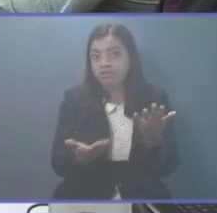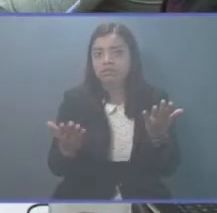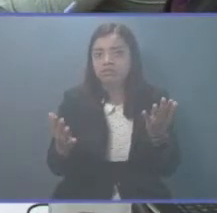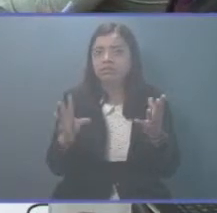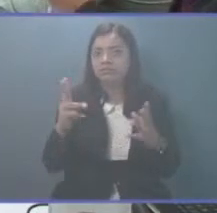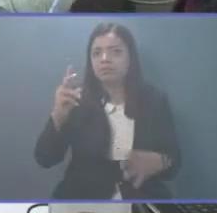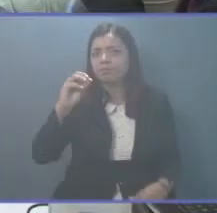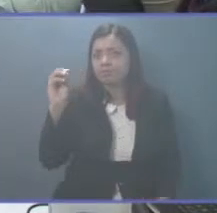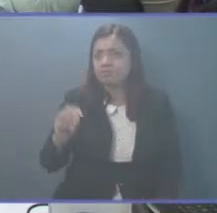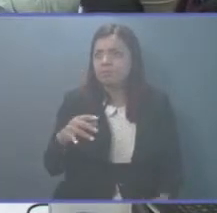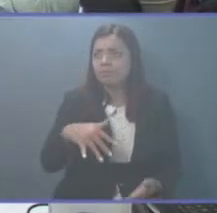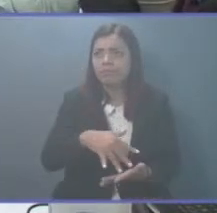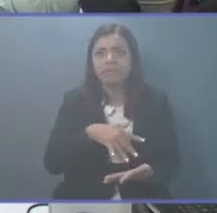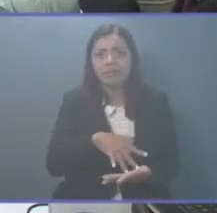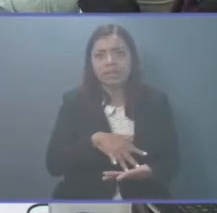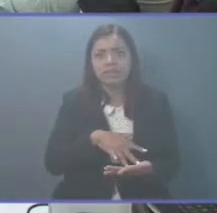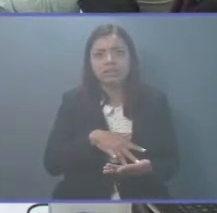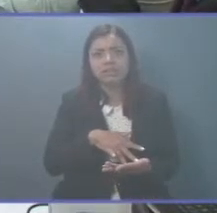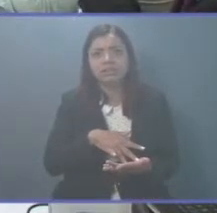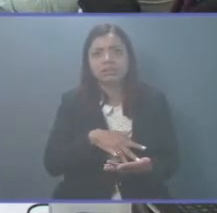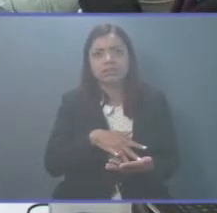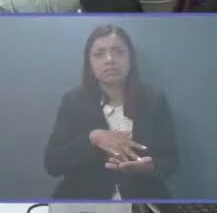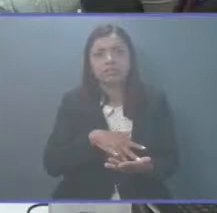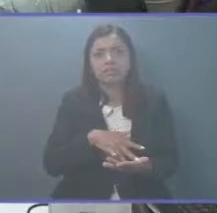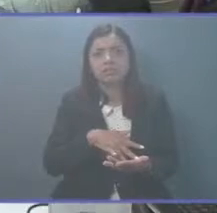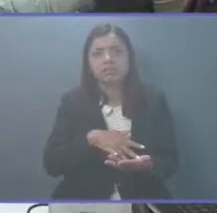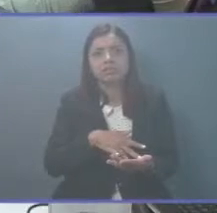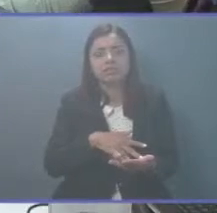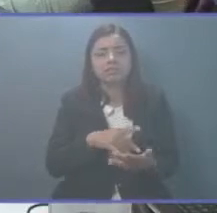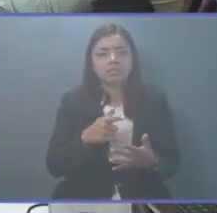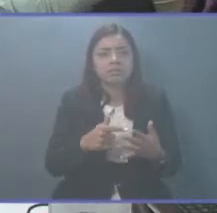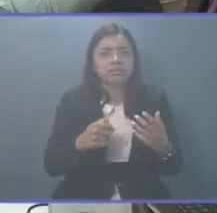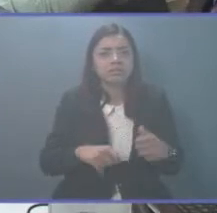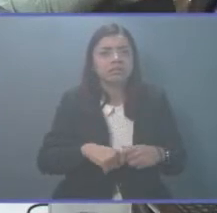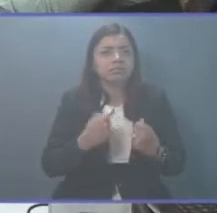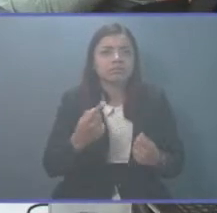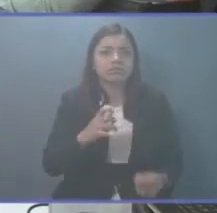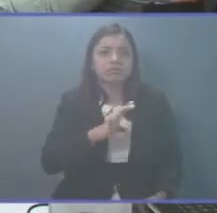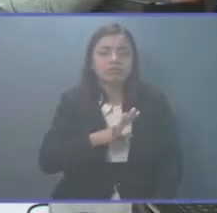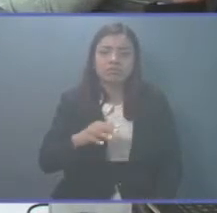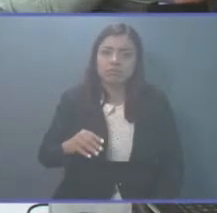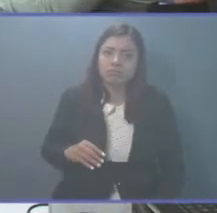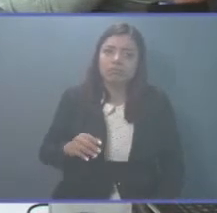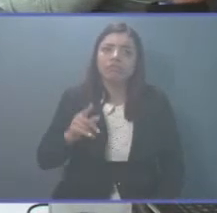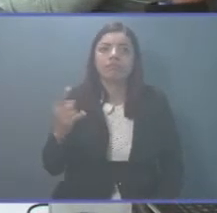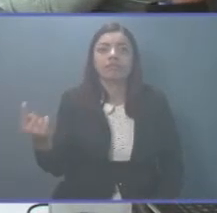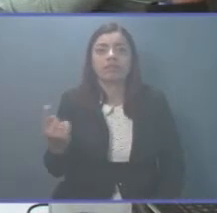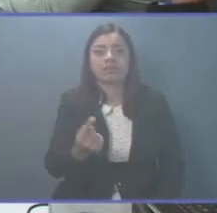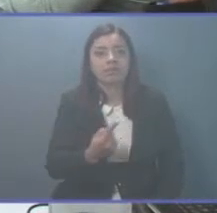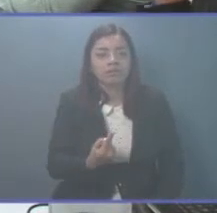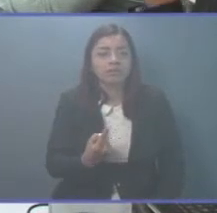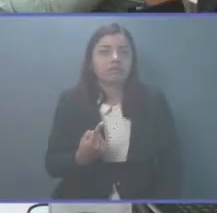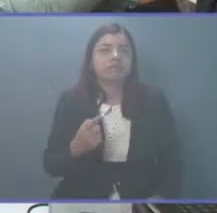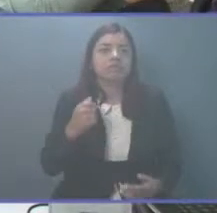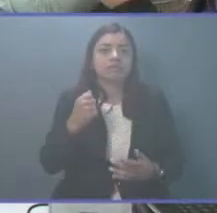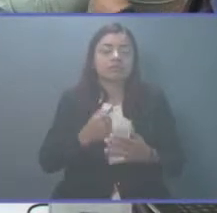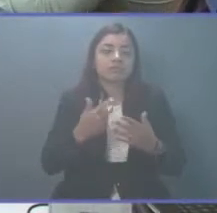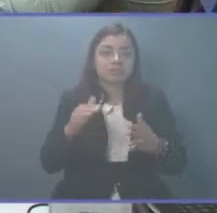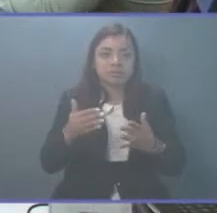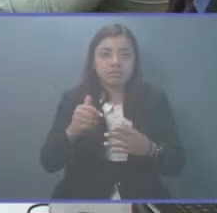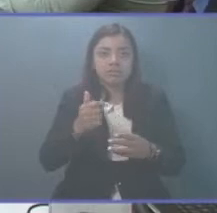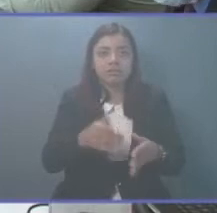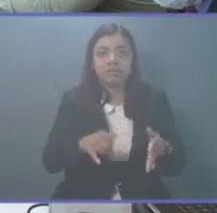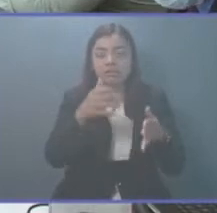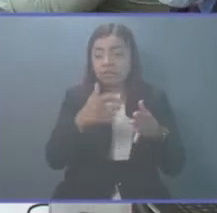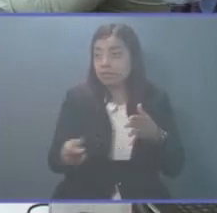gran porcentaje son buscadas por los imputados, por familiares de los imputados, por los defensores